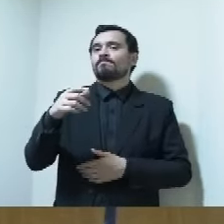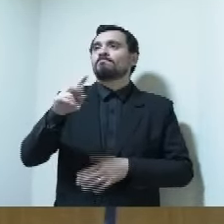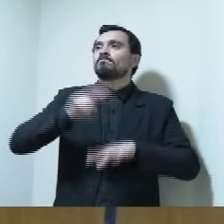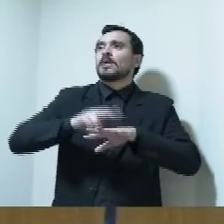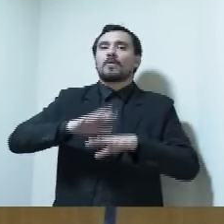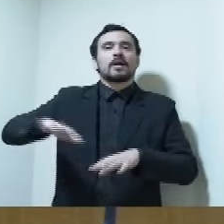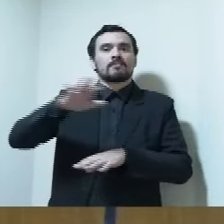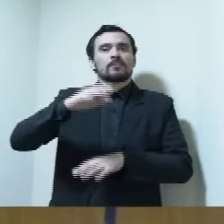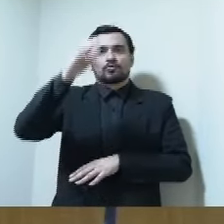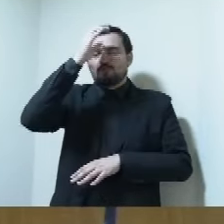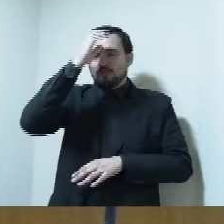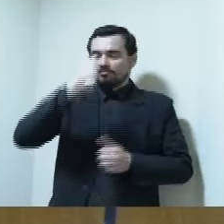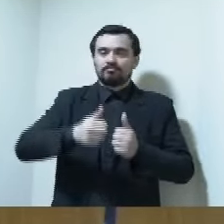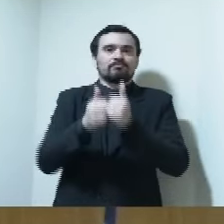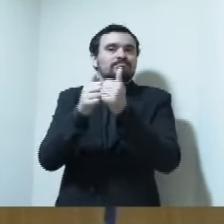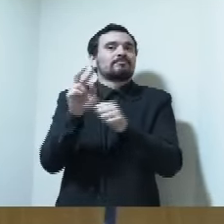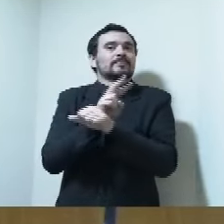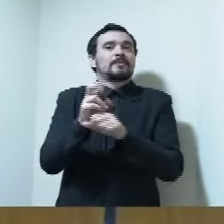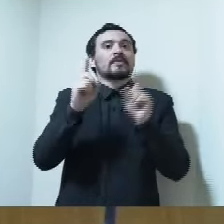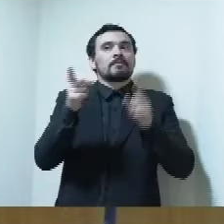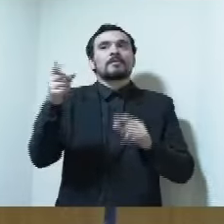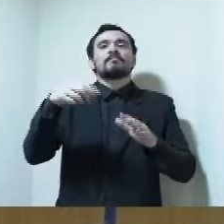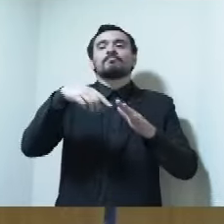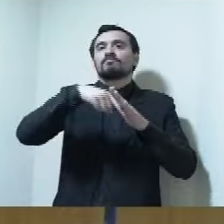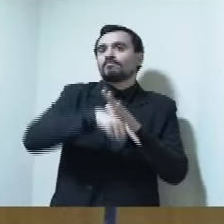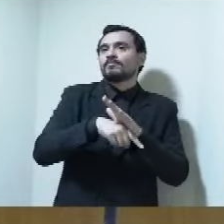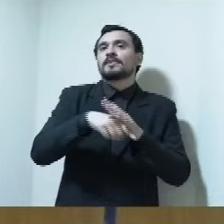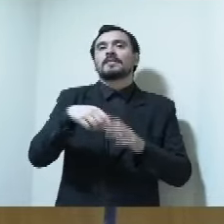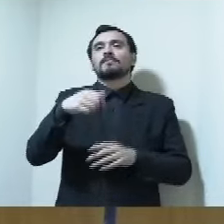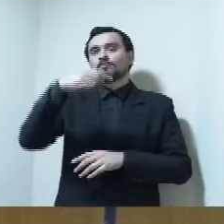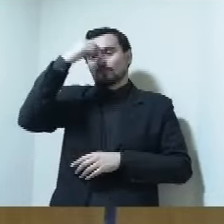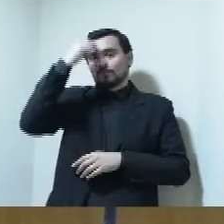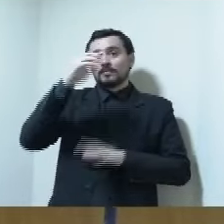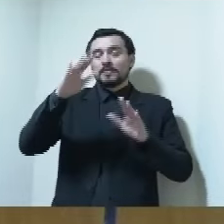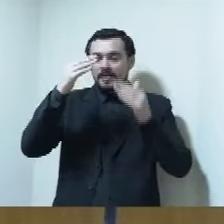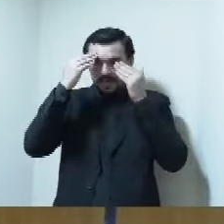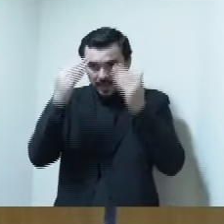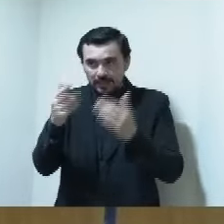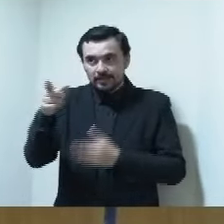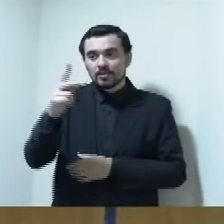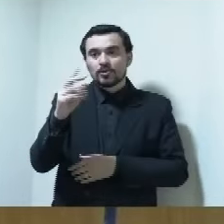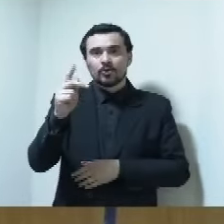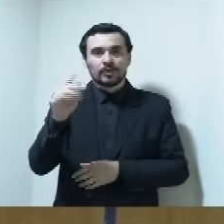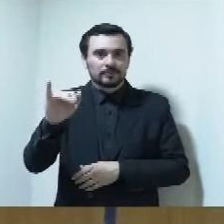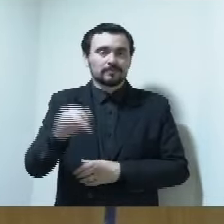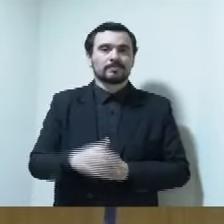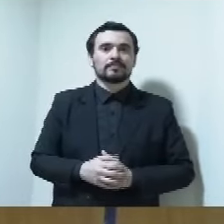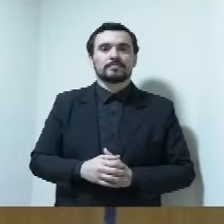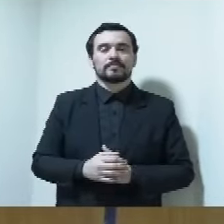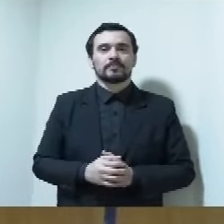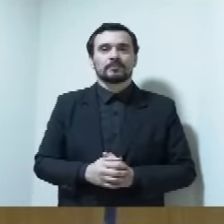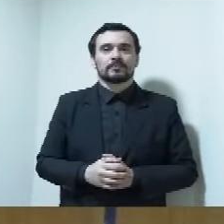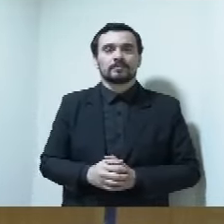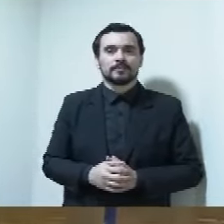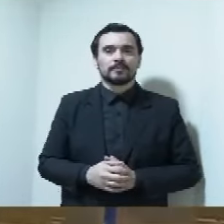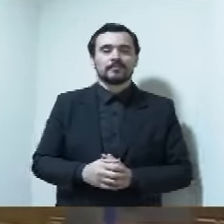Paraguay, celebrando y preservando sus raíces a través de cada pieza. Gracias por tanto, querido Coqui.